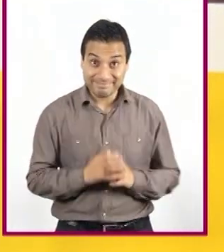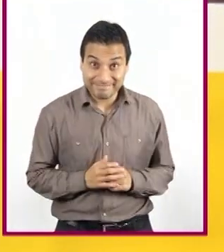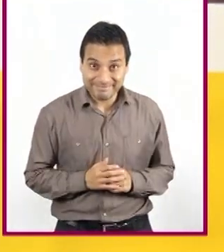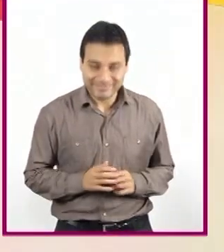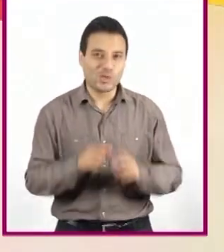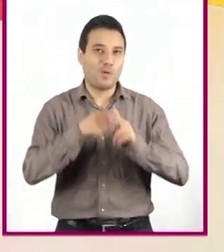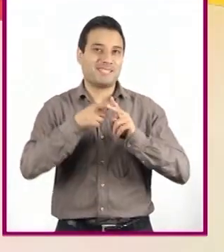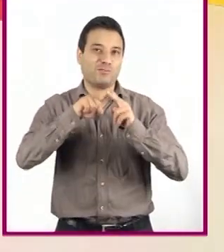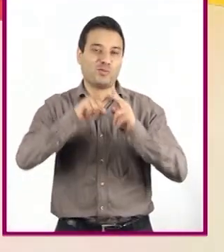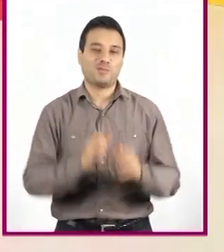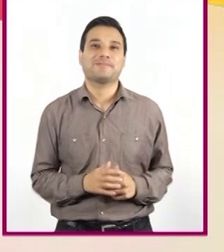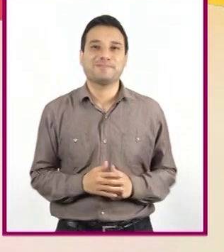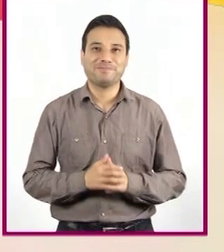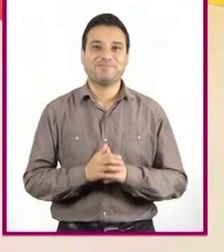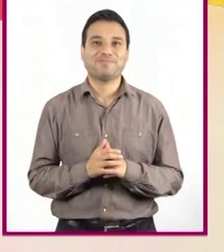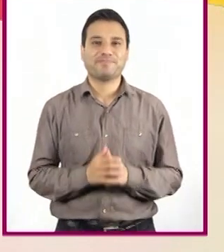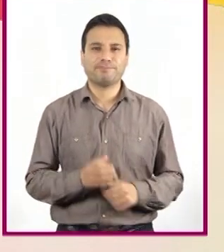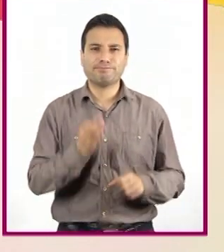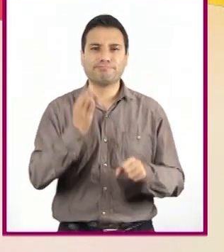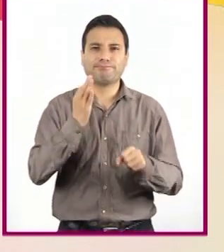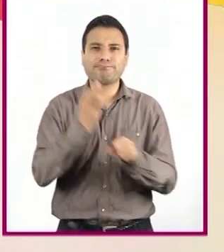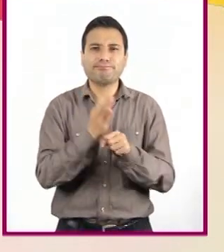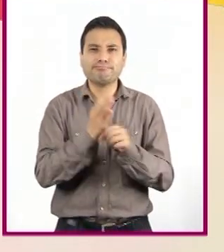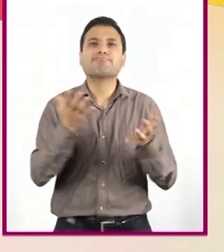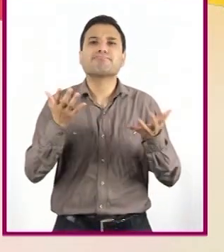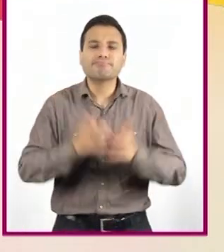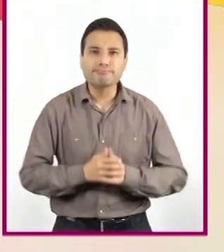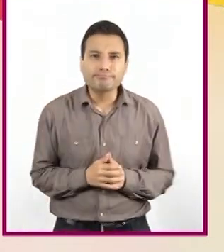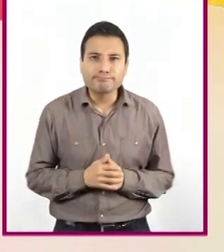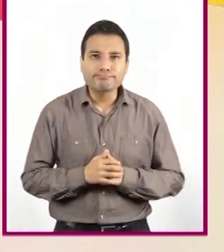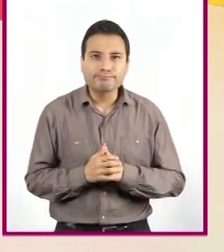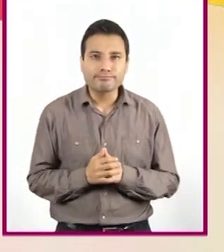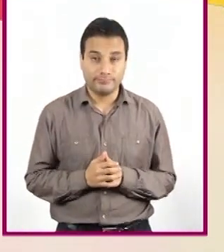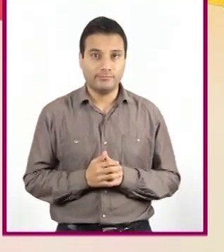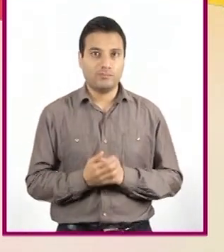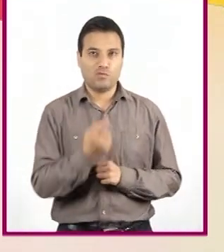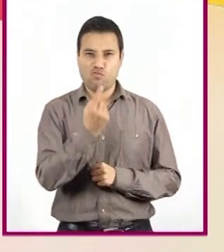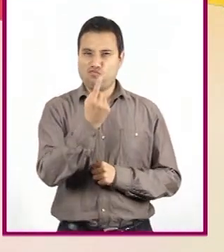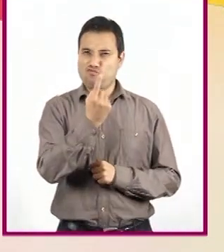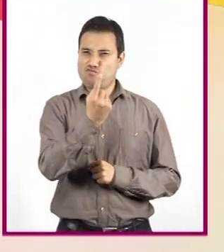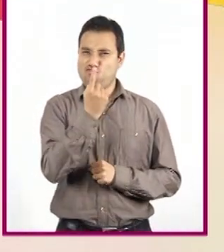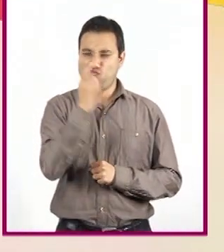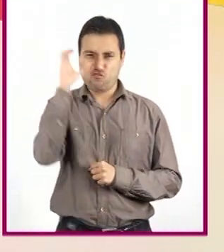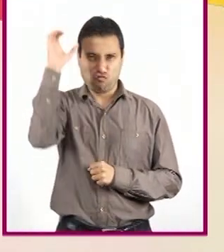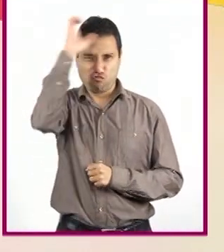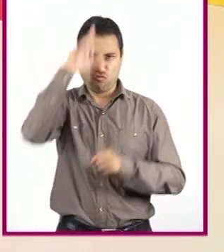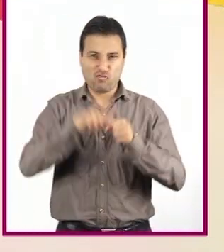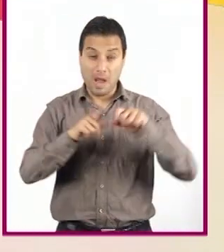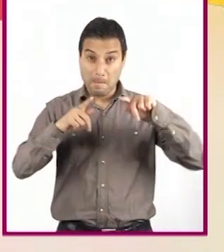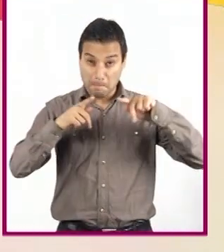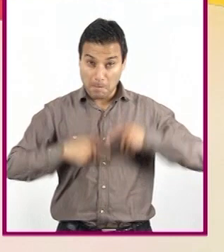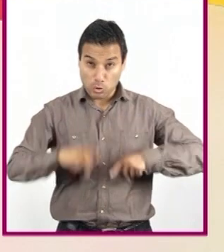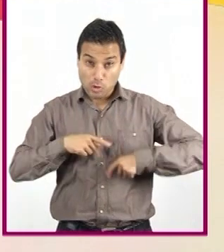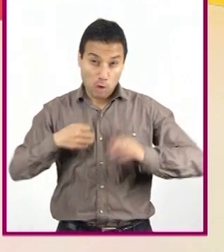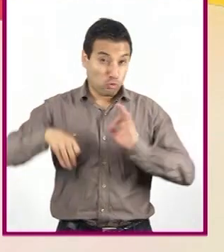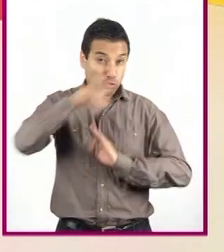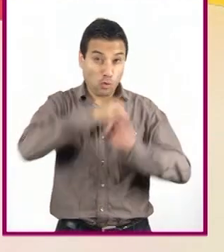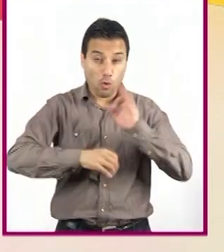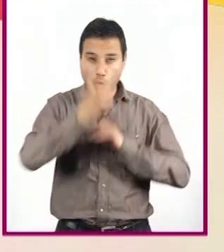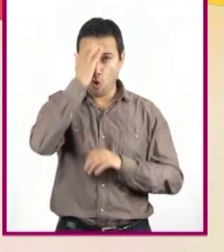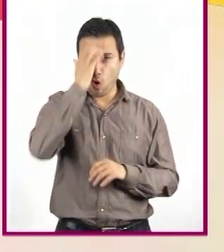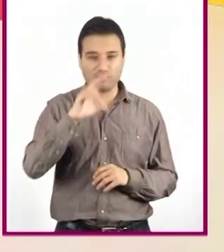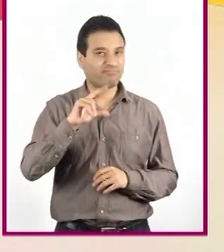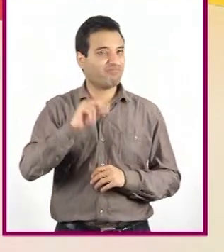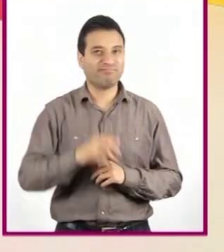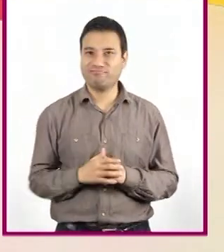¡Comencemos! En esta ocasión, nos centraremos en una cultura que no todos conocen, pero que es muy importante,